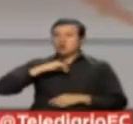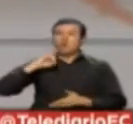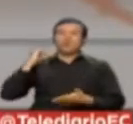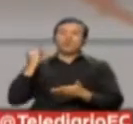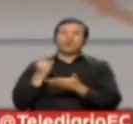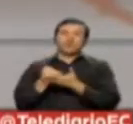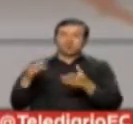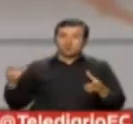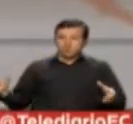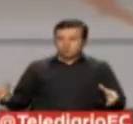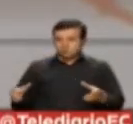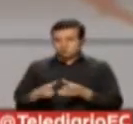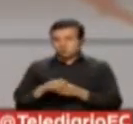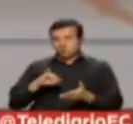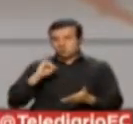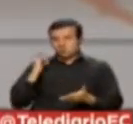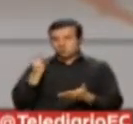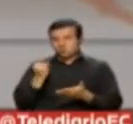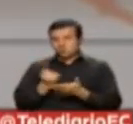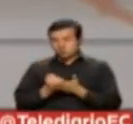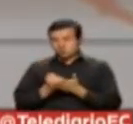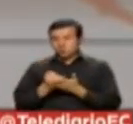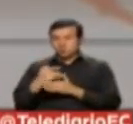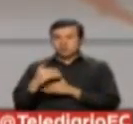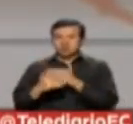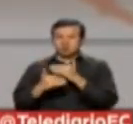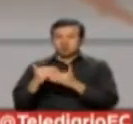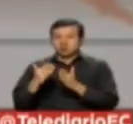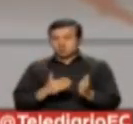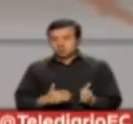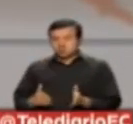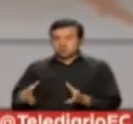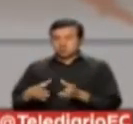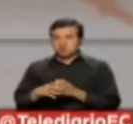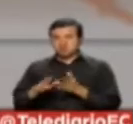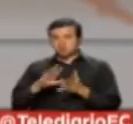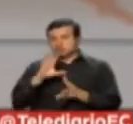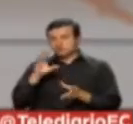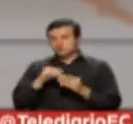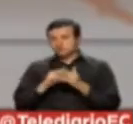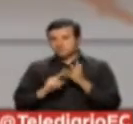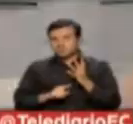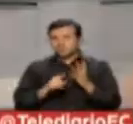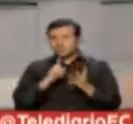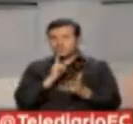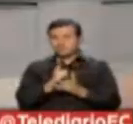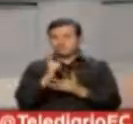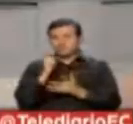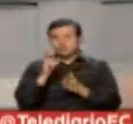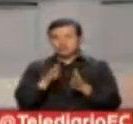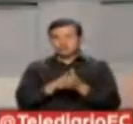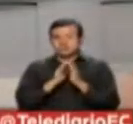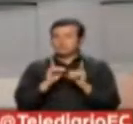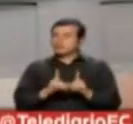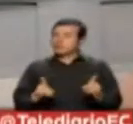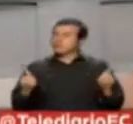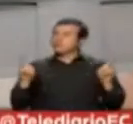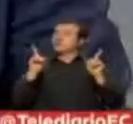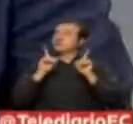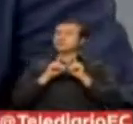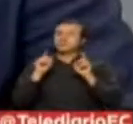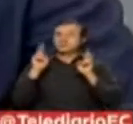por eso le llamamos este un debido proceso que es la forma en que deben ser de ser tratados le vamos a requerir datos sobre